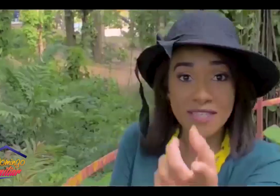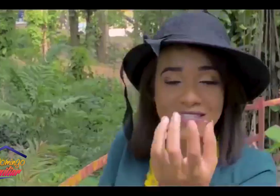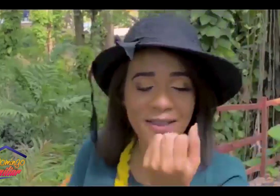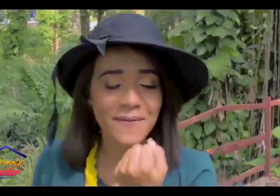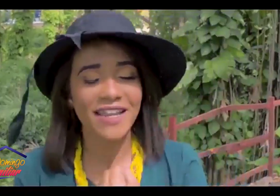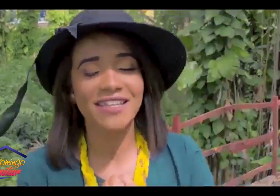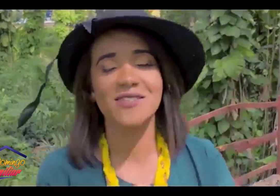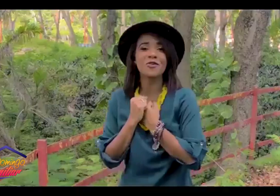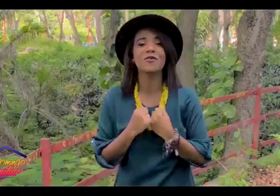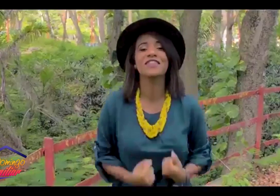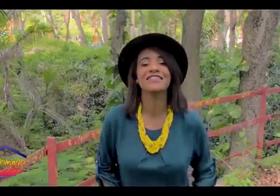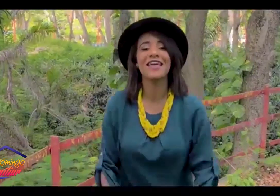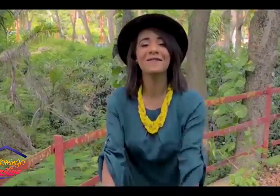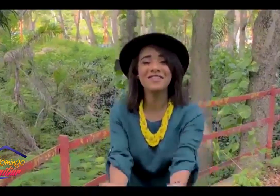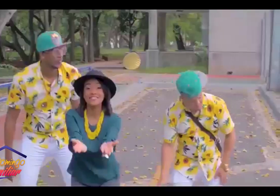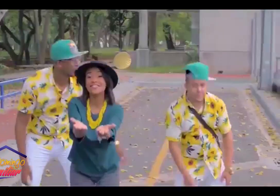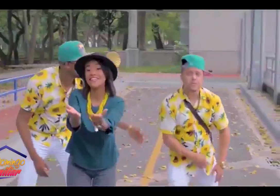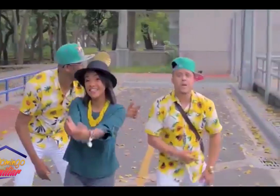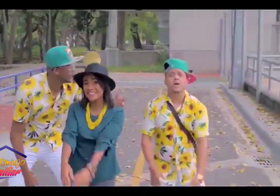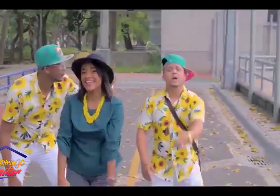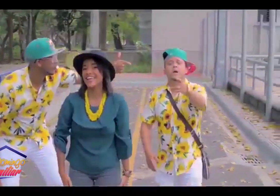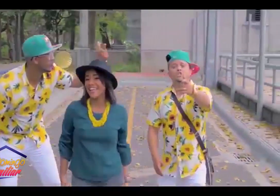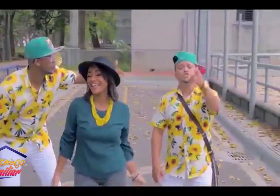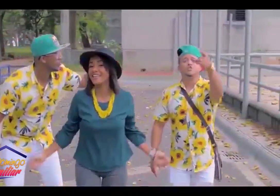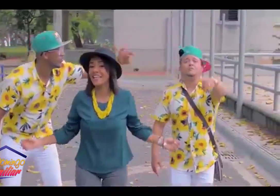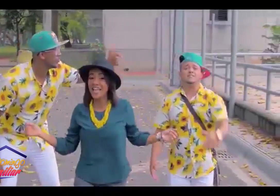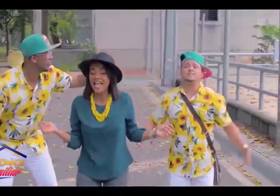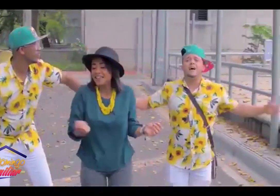Tú viste preso, te visité.